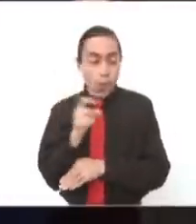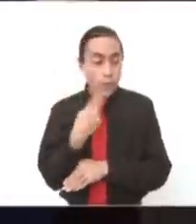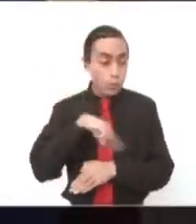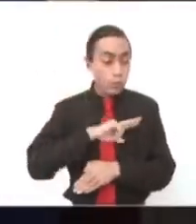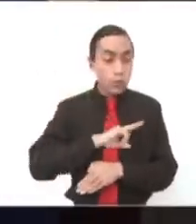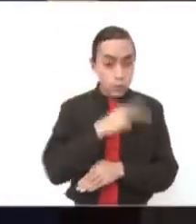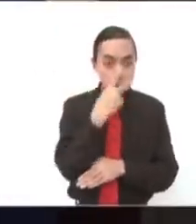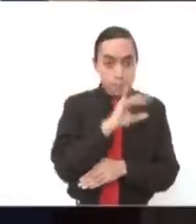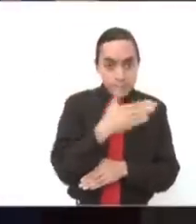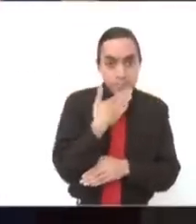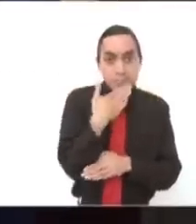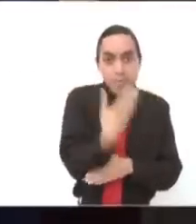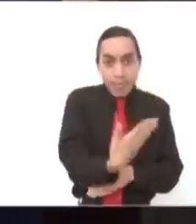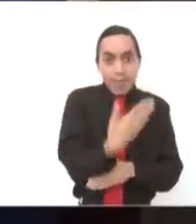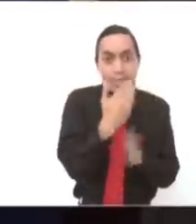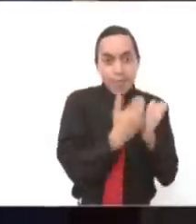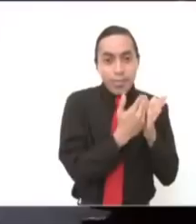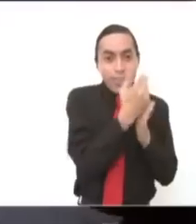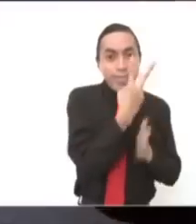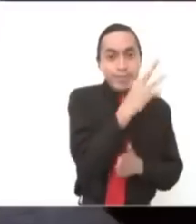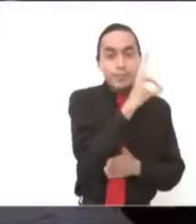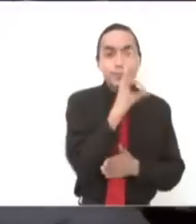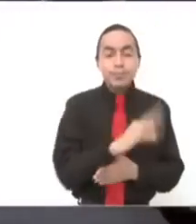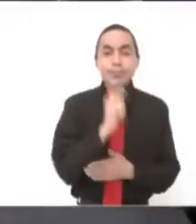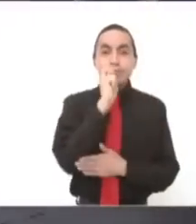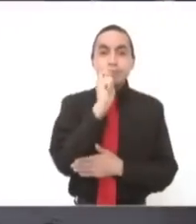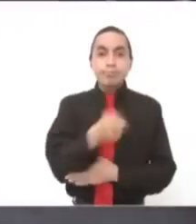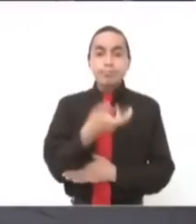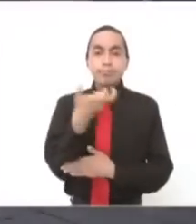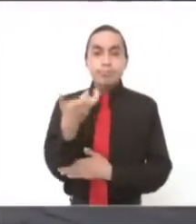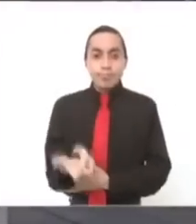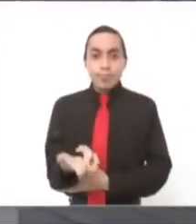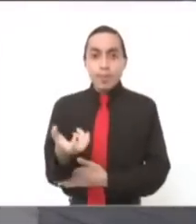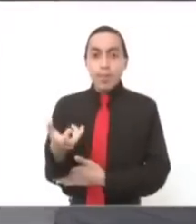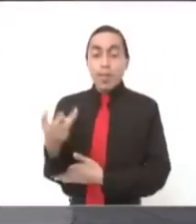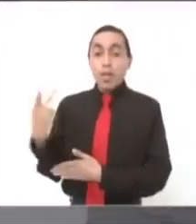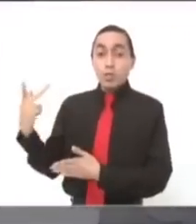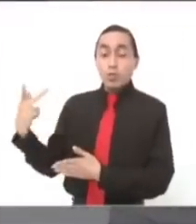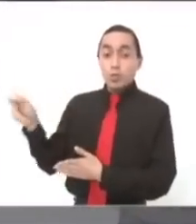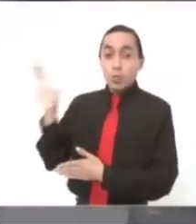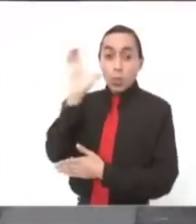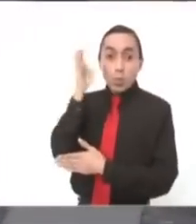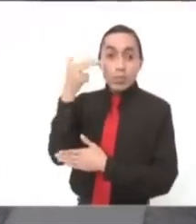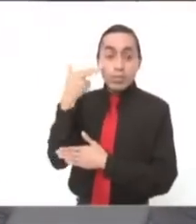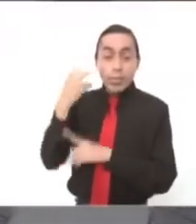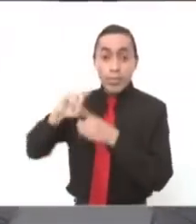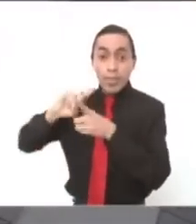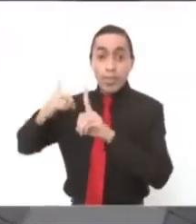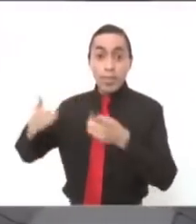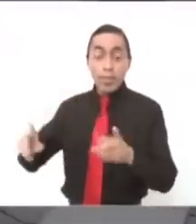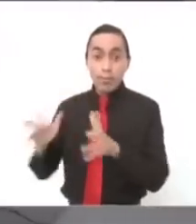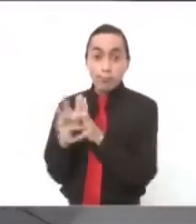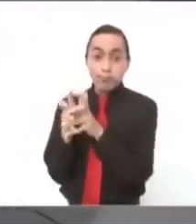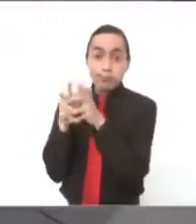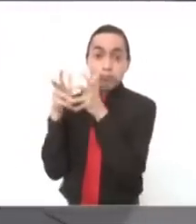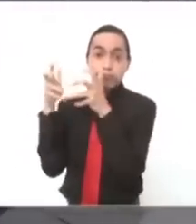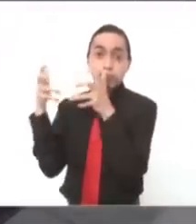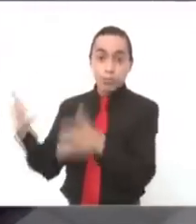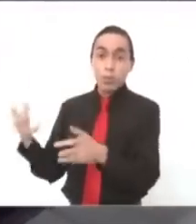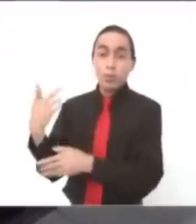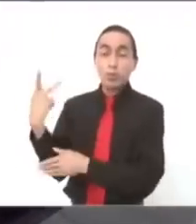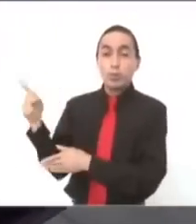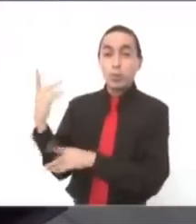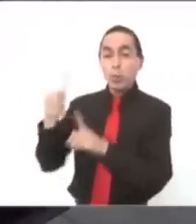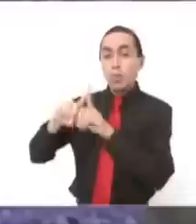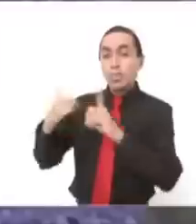crece 3. Entonces, eso quiere decir que el desarrollo que ha tenido China, su desarrollo económico